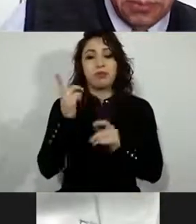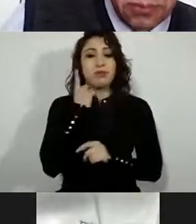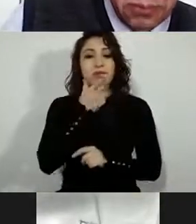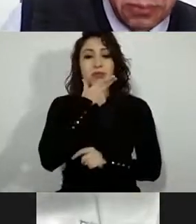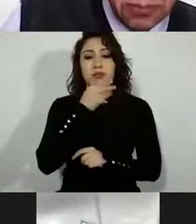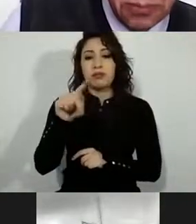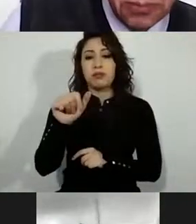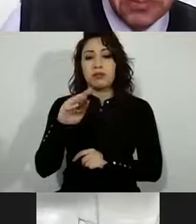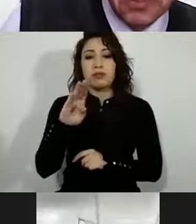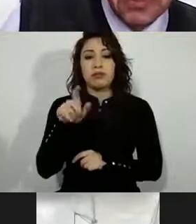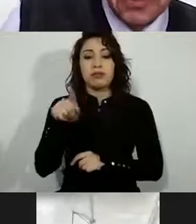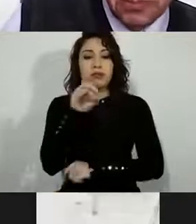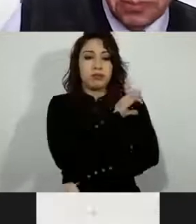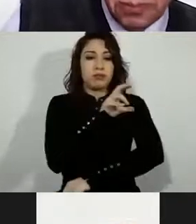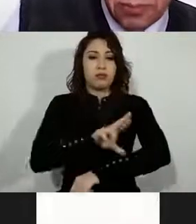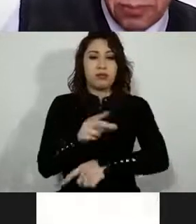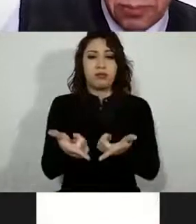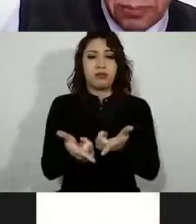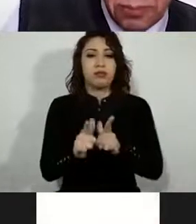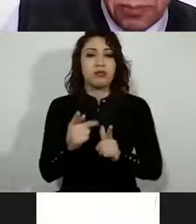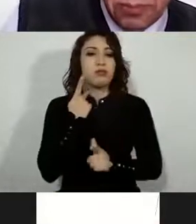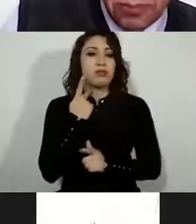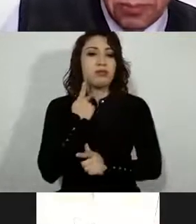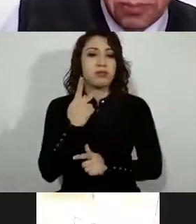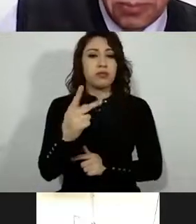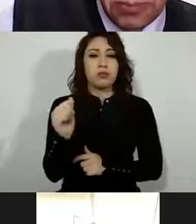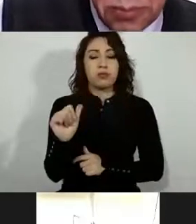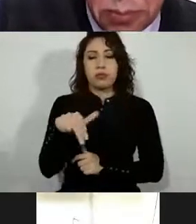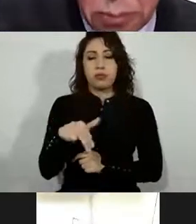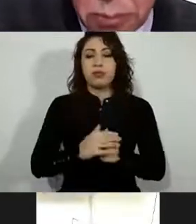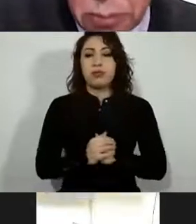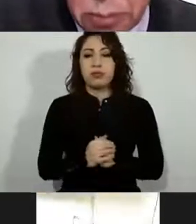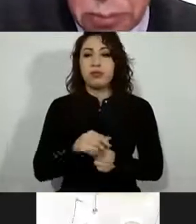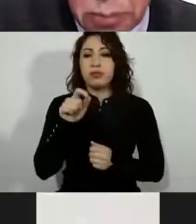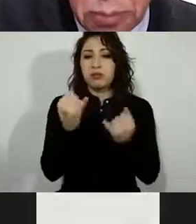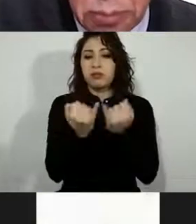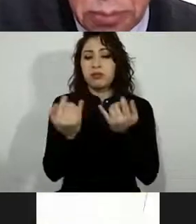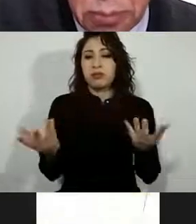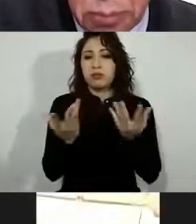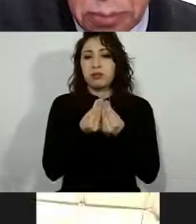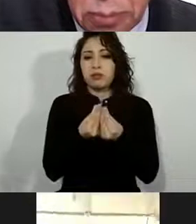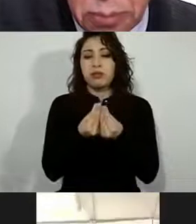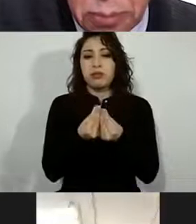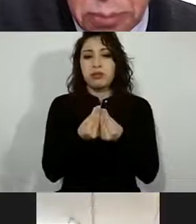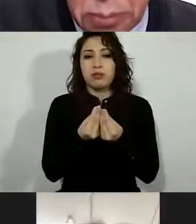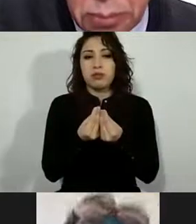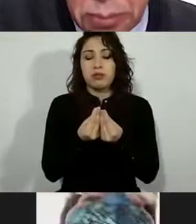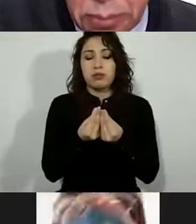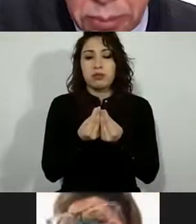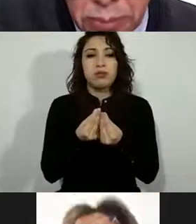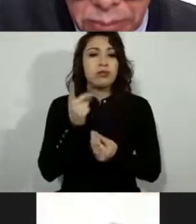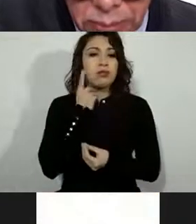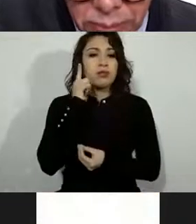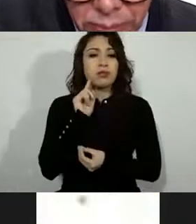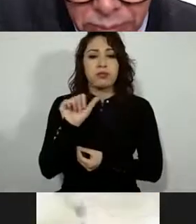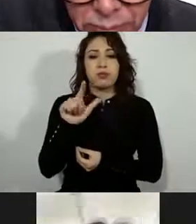Tabe, coordinador del grupo parlamentario del Partido de Acción Nacional. También se encuentra con nosotros la diputada Alessandra Rojo de la